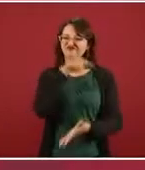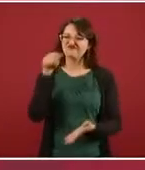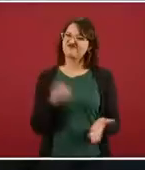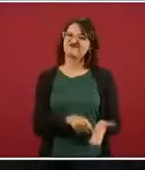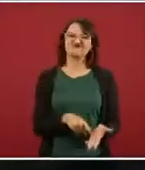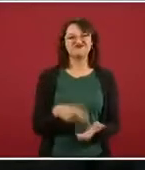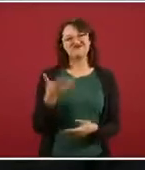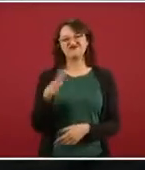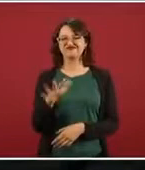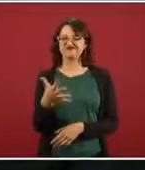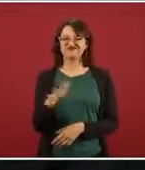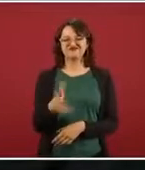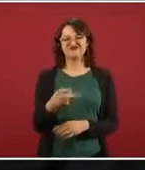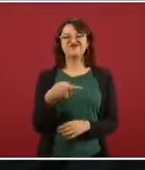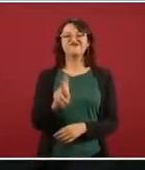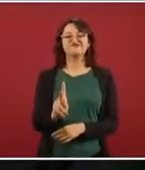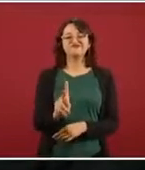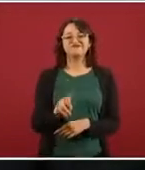que pero